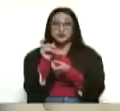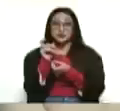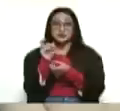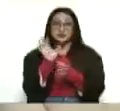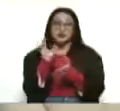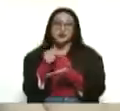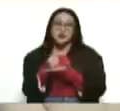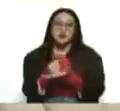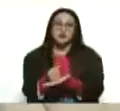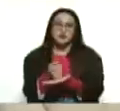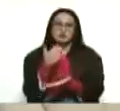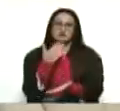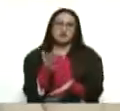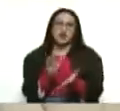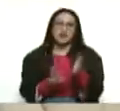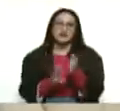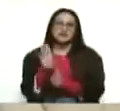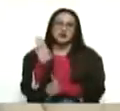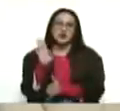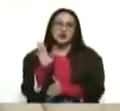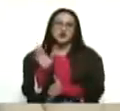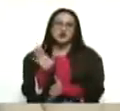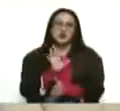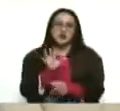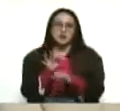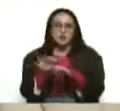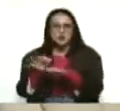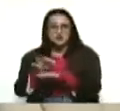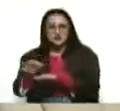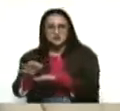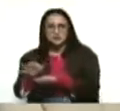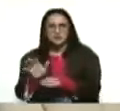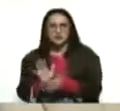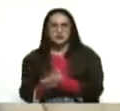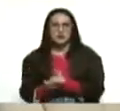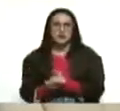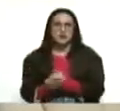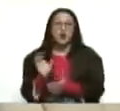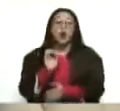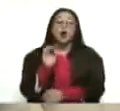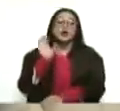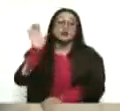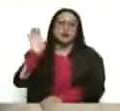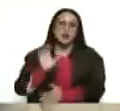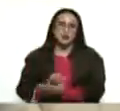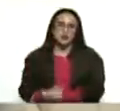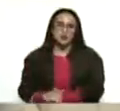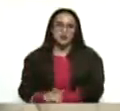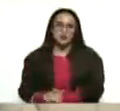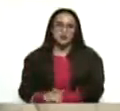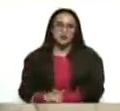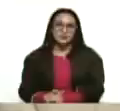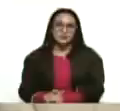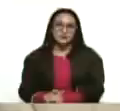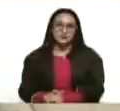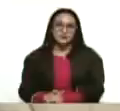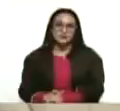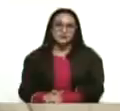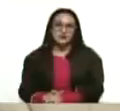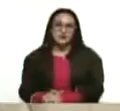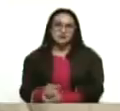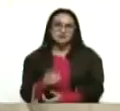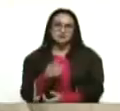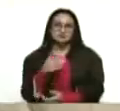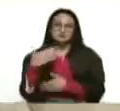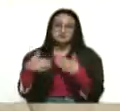no ayudan, no sirven para el desarrollo económico de un municipio o de un estado. Como se simplifican los